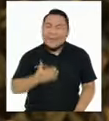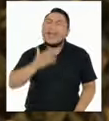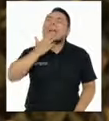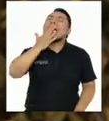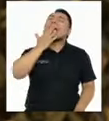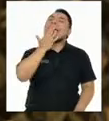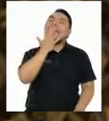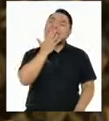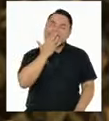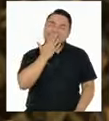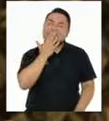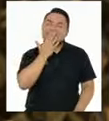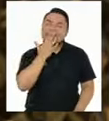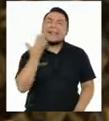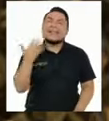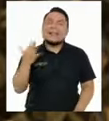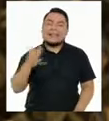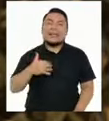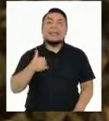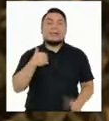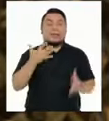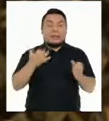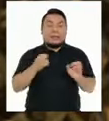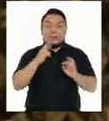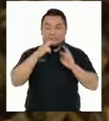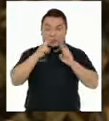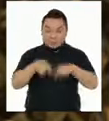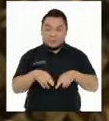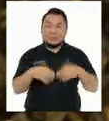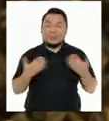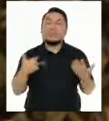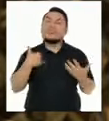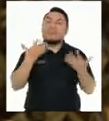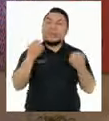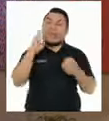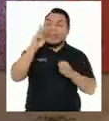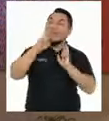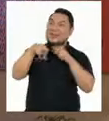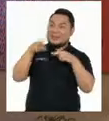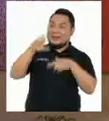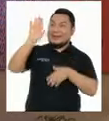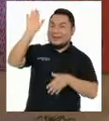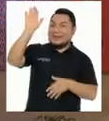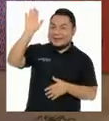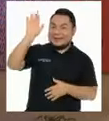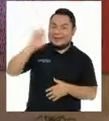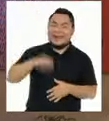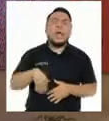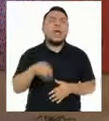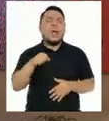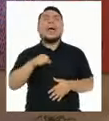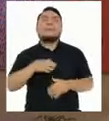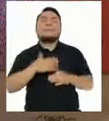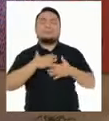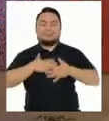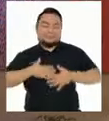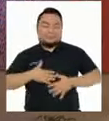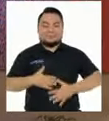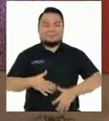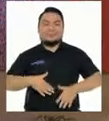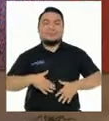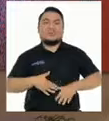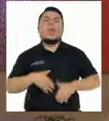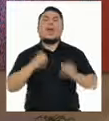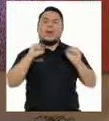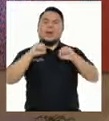¡Ya! ¡Yo quiero responder! ¡Yo quiero responder! ¡Por supuesto, Calcetín!